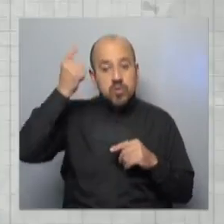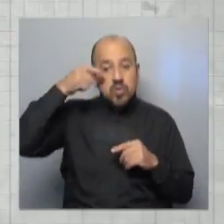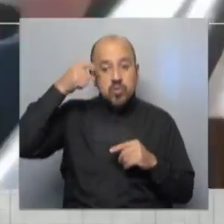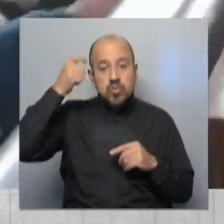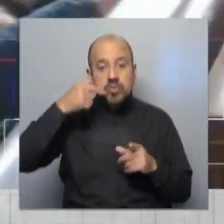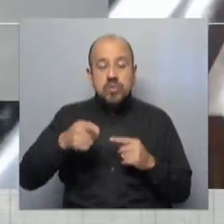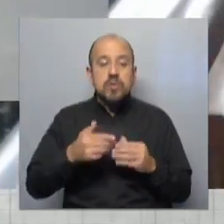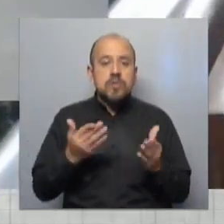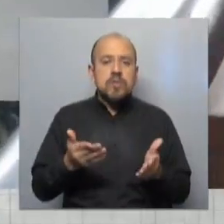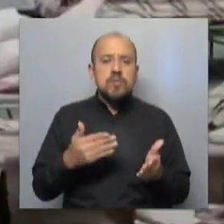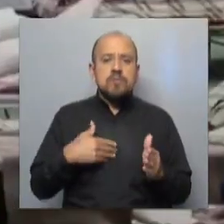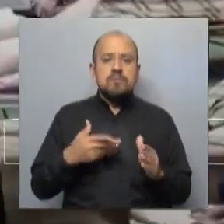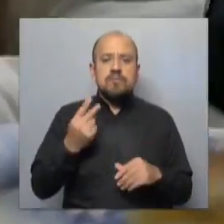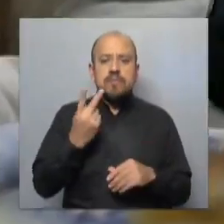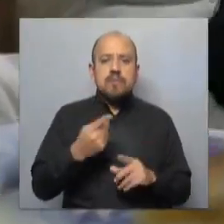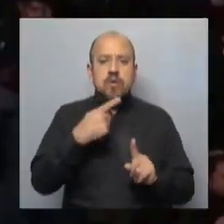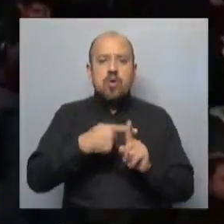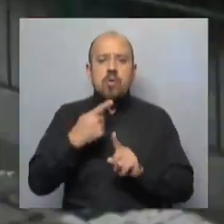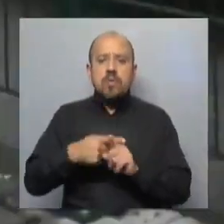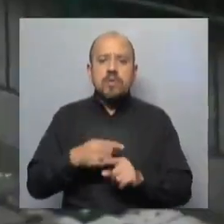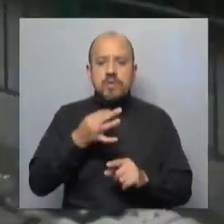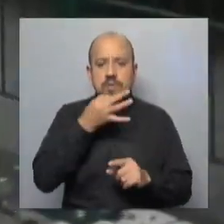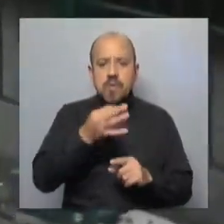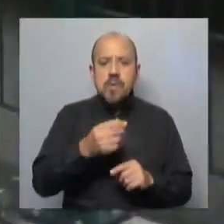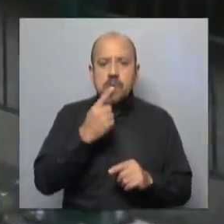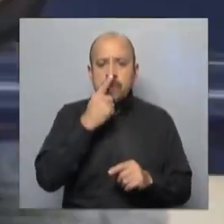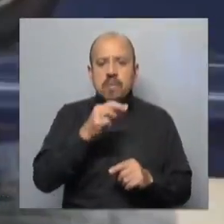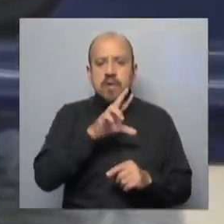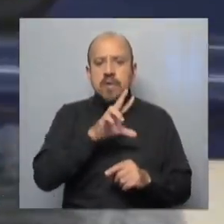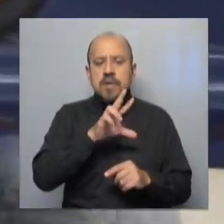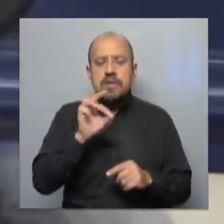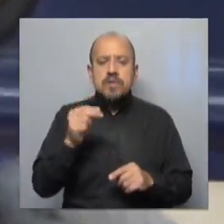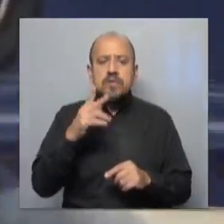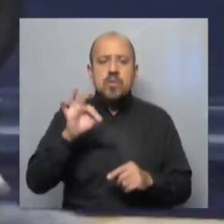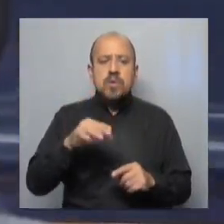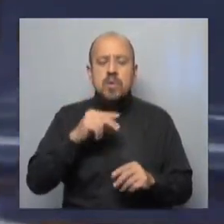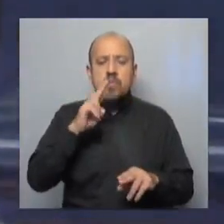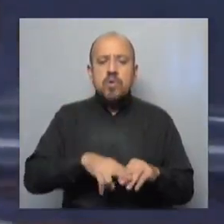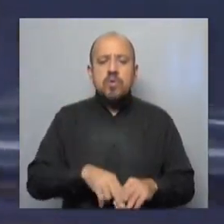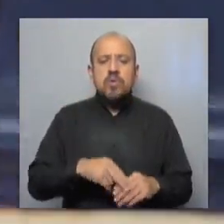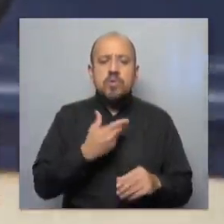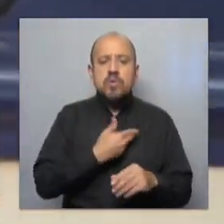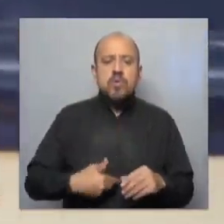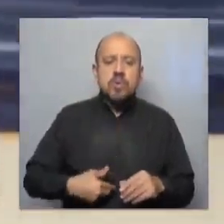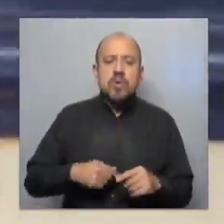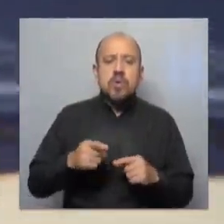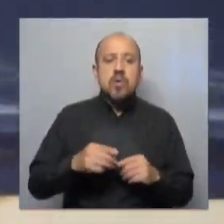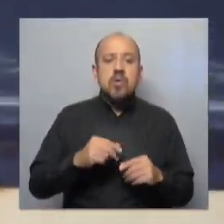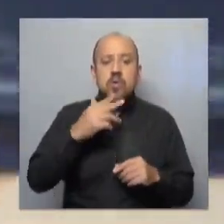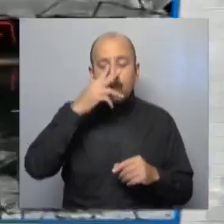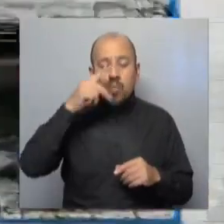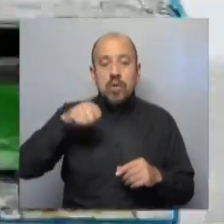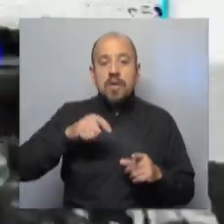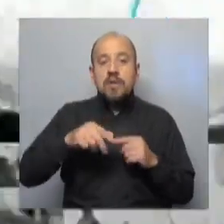informar de víctimas hace más de dos meses y la última vez que lo hizo hablo de 1350 muertos según el gobierno de ucrania son más de 30.000